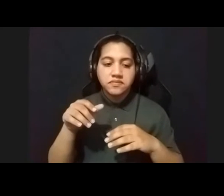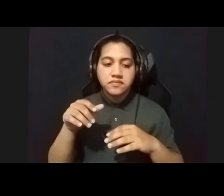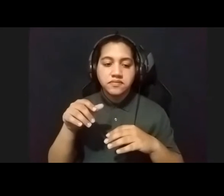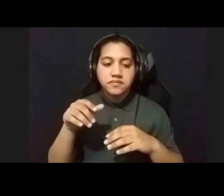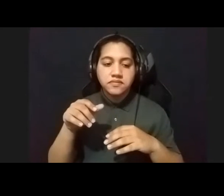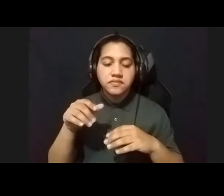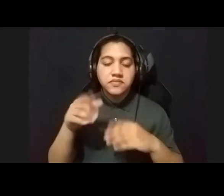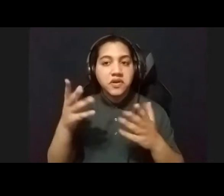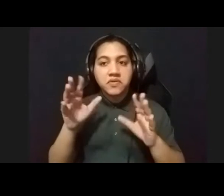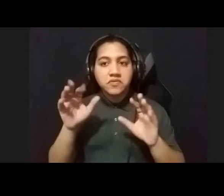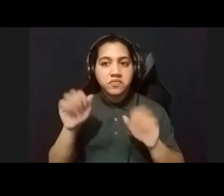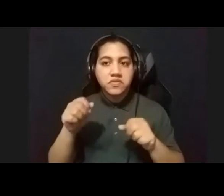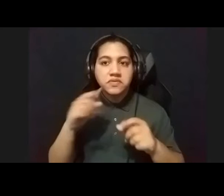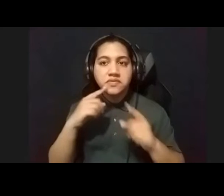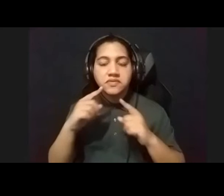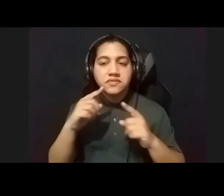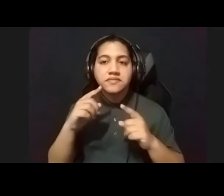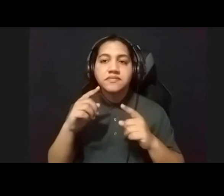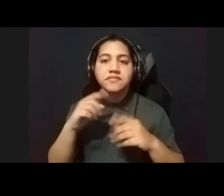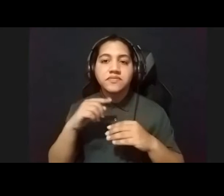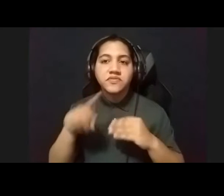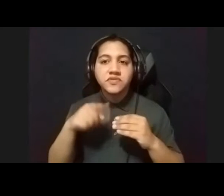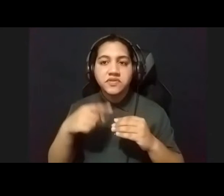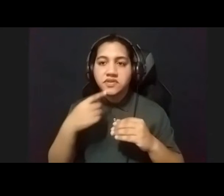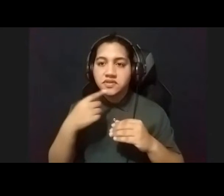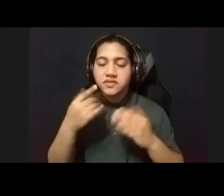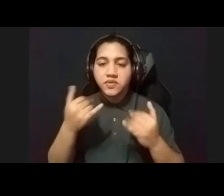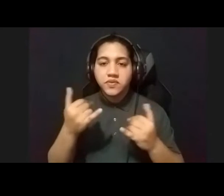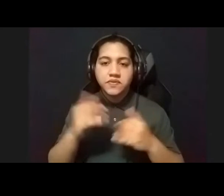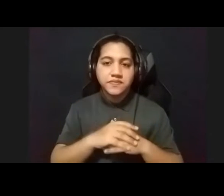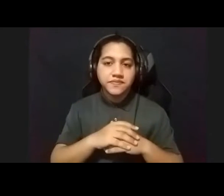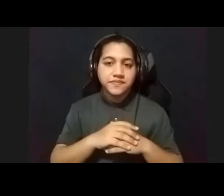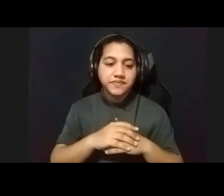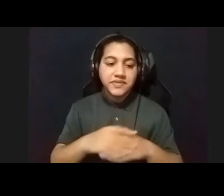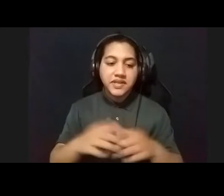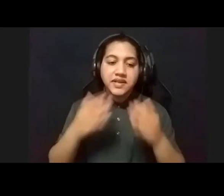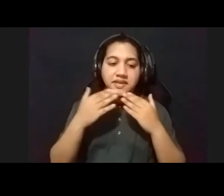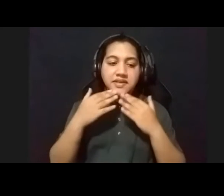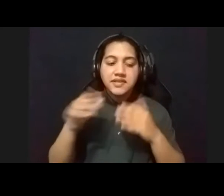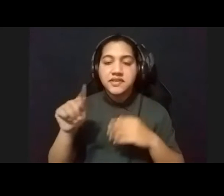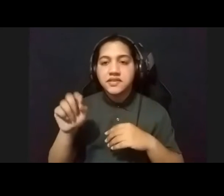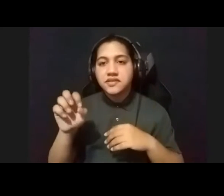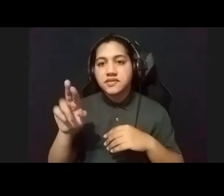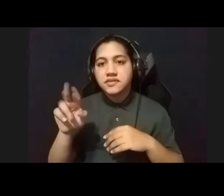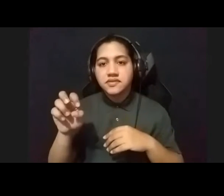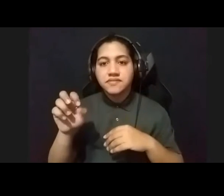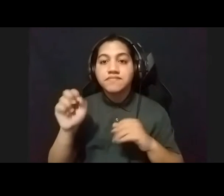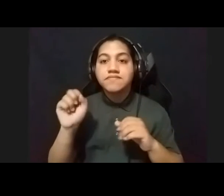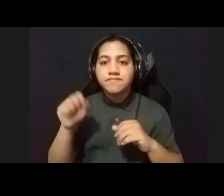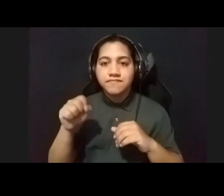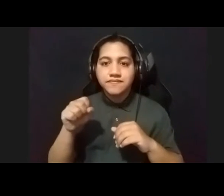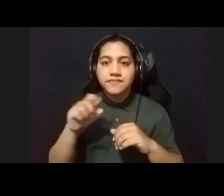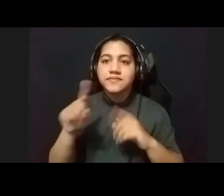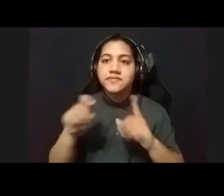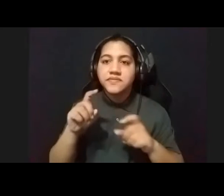o algo que podamos dialogar, ¿no? Sobre lo que yo he dicho hasta ahora. Muchísimas gracias, Tere. Y si tenemos comentarios y